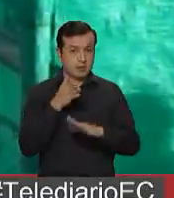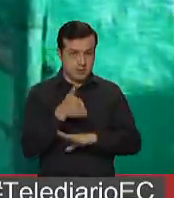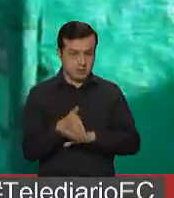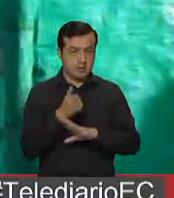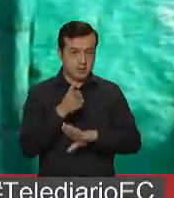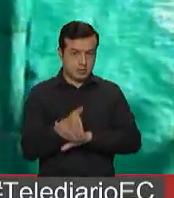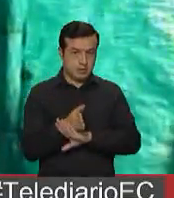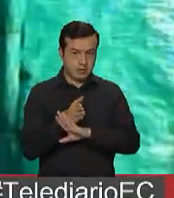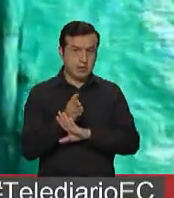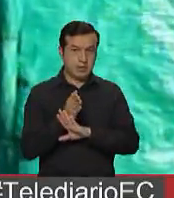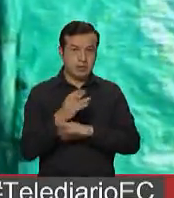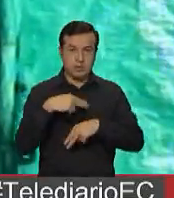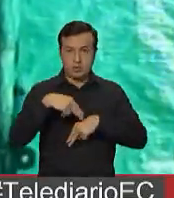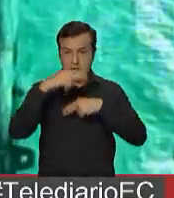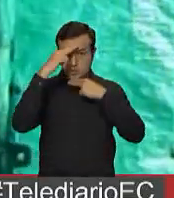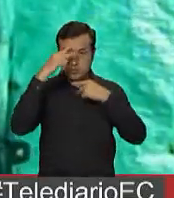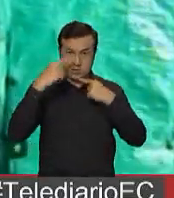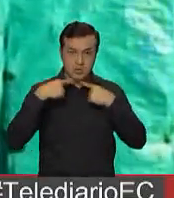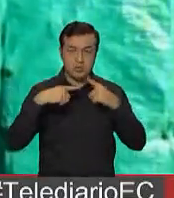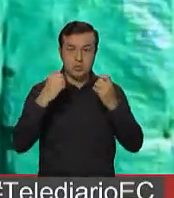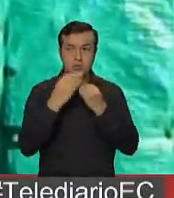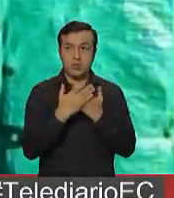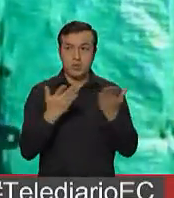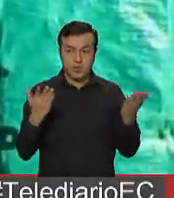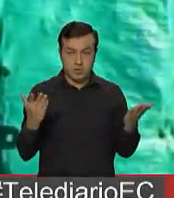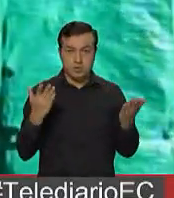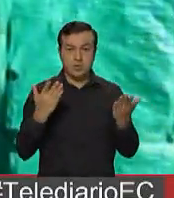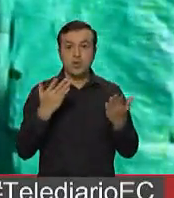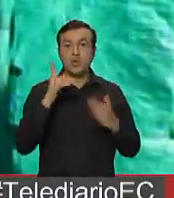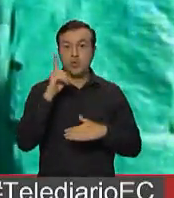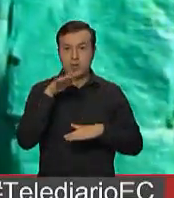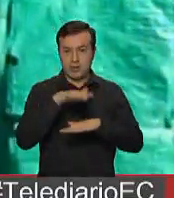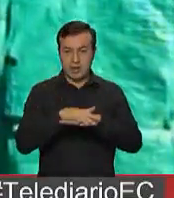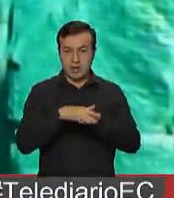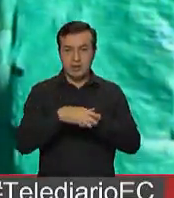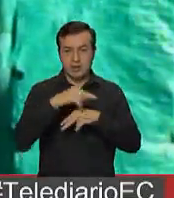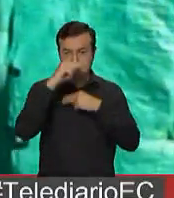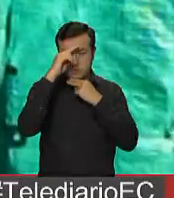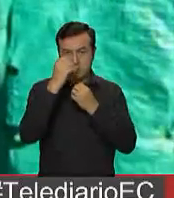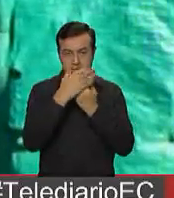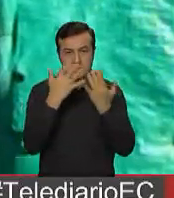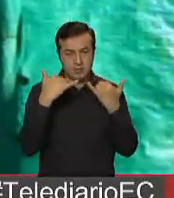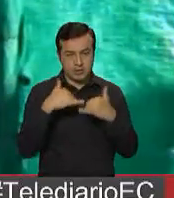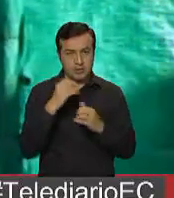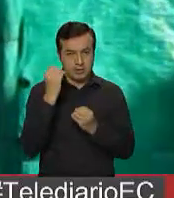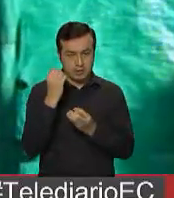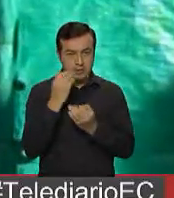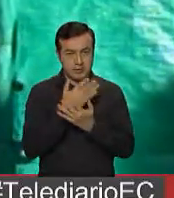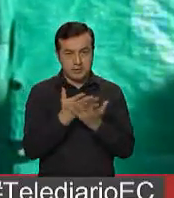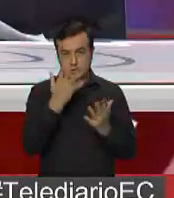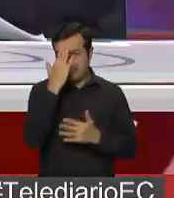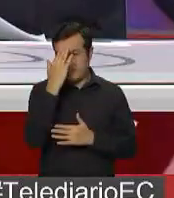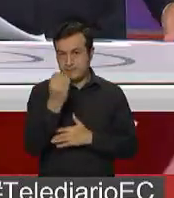información en un reportaje completo en nuestra emisión central de Telediario. Fabricio, tú tienes la palabra.